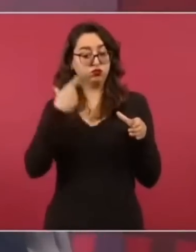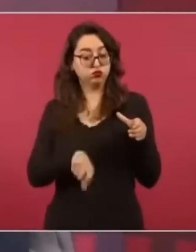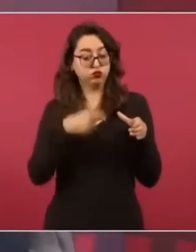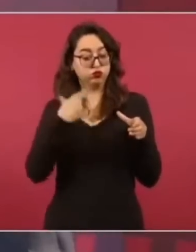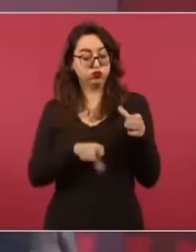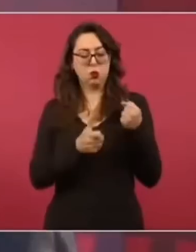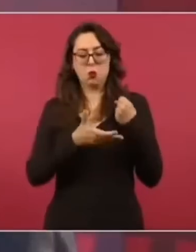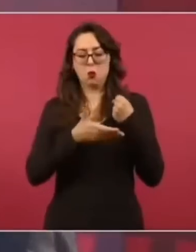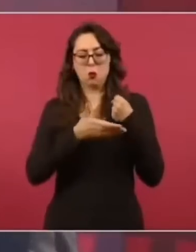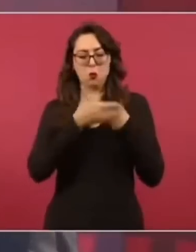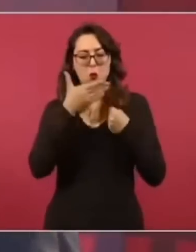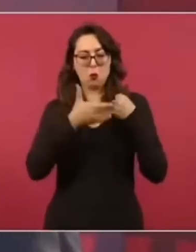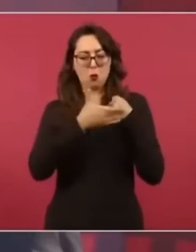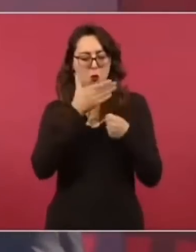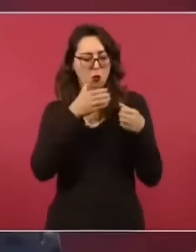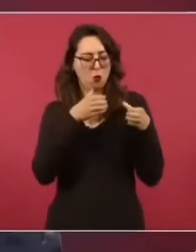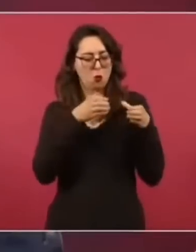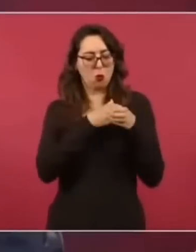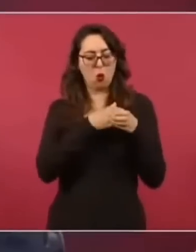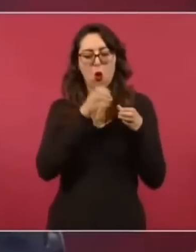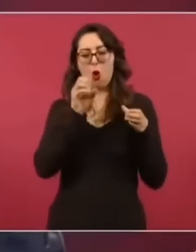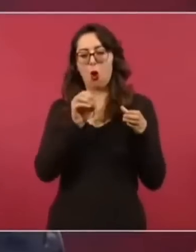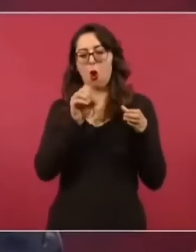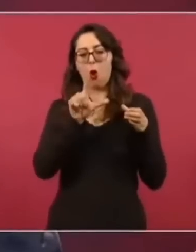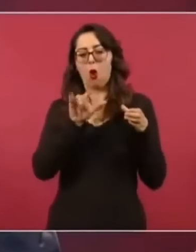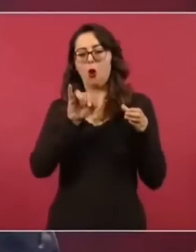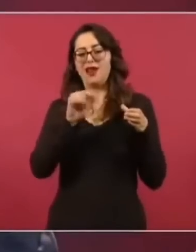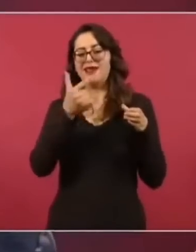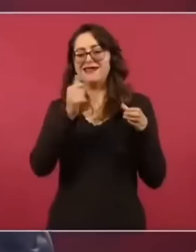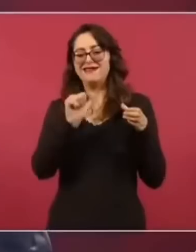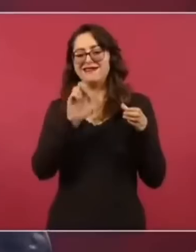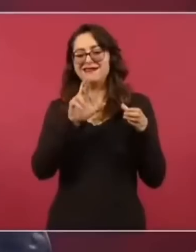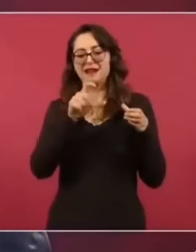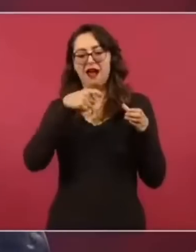una minoría que gobierna